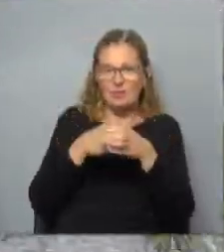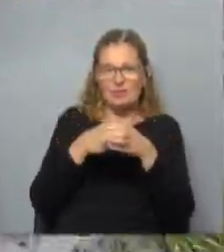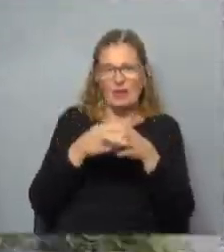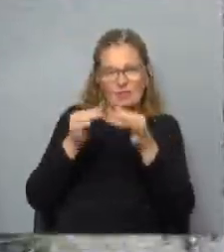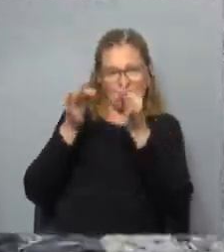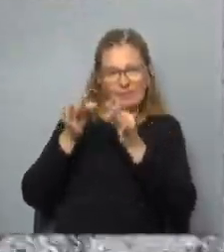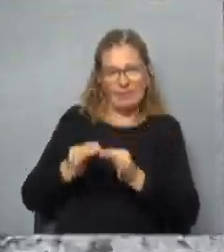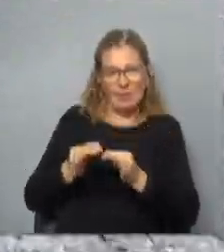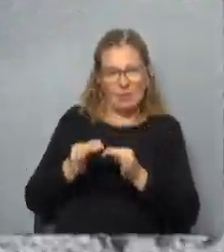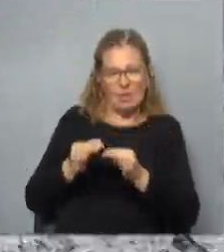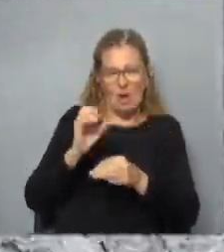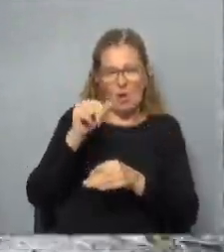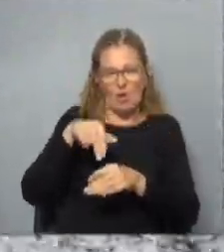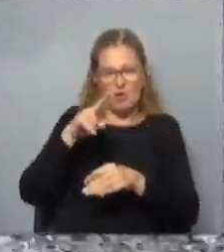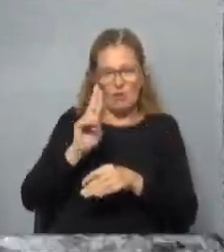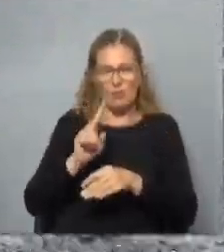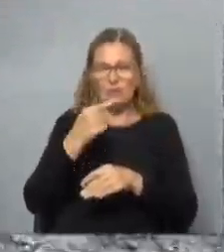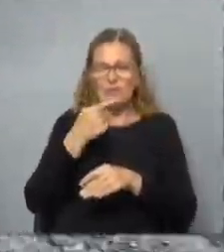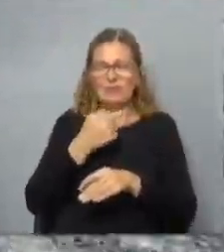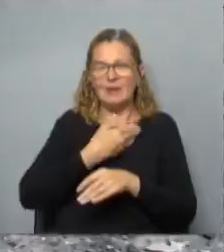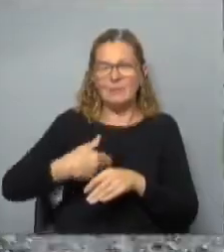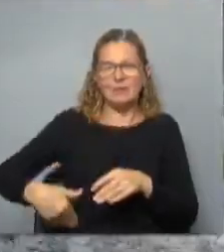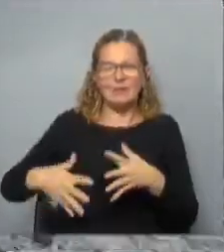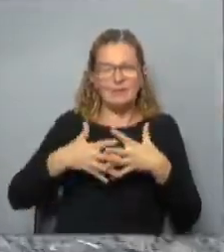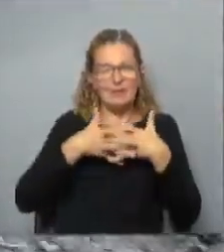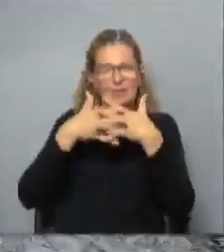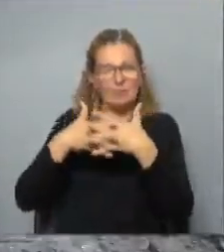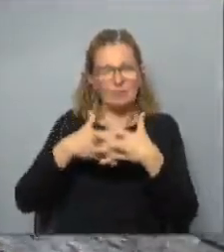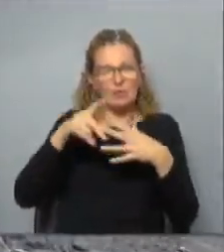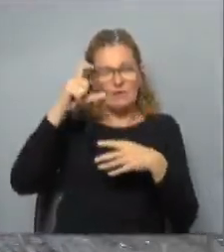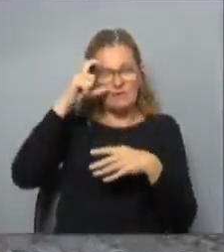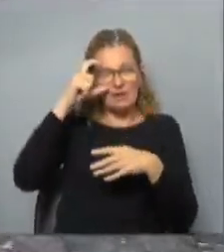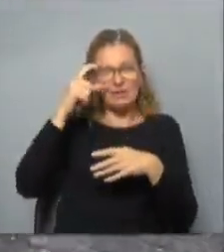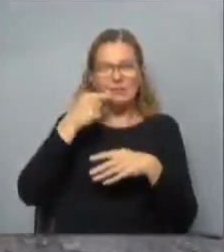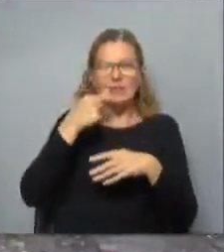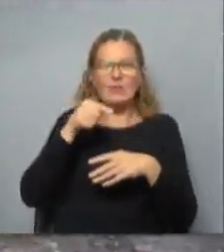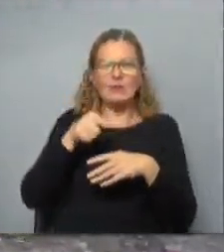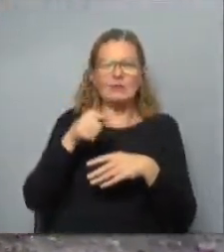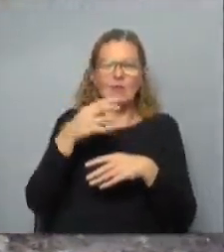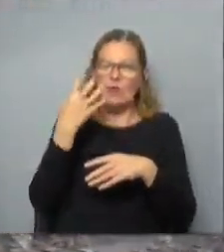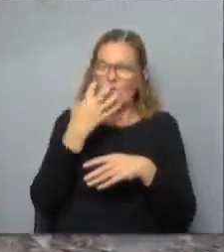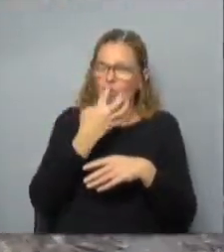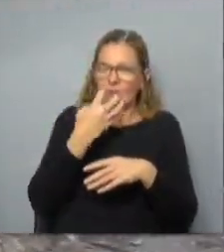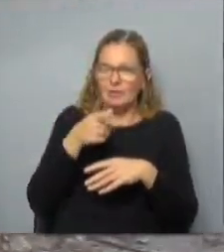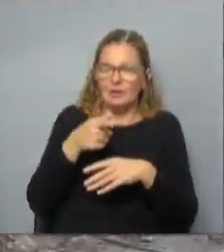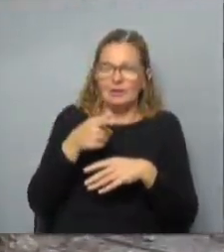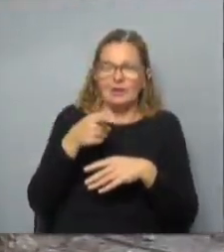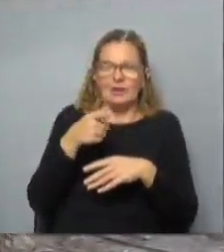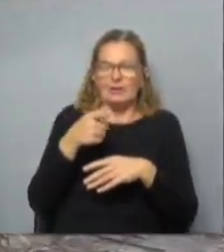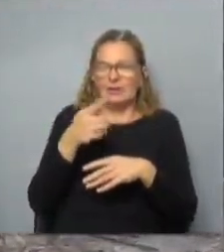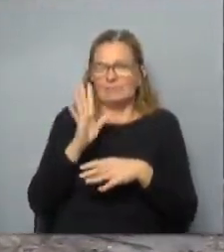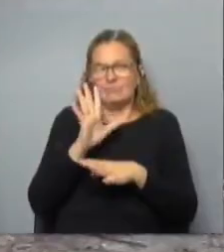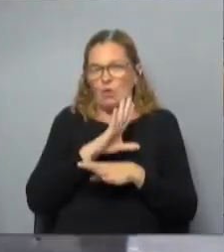seguridad de las naciones unidas el presidente de eeuu dijo que este tipo es brutal y lo que está ocurriendo en lucha es